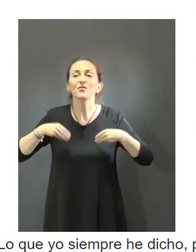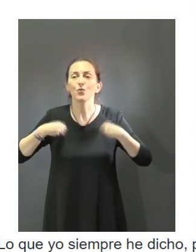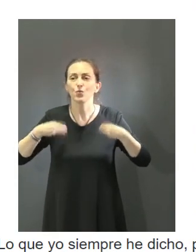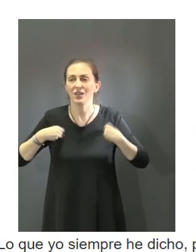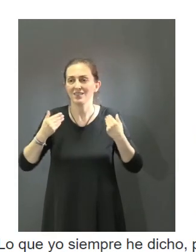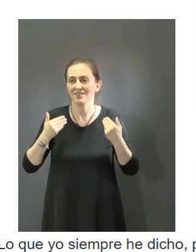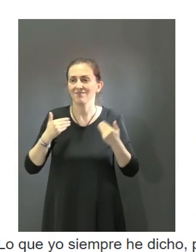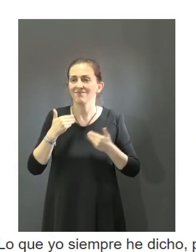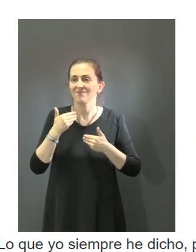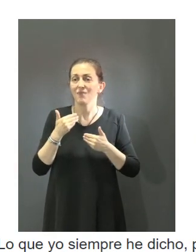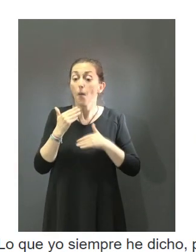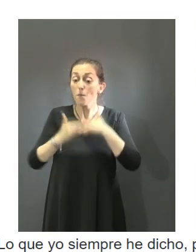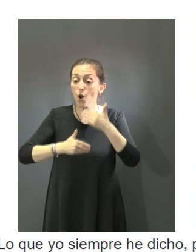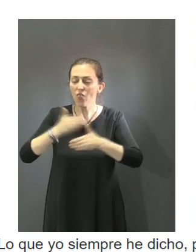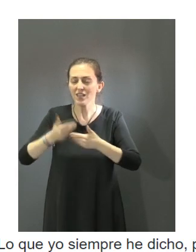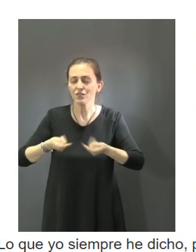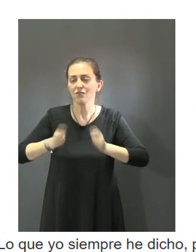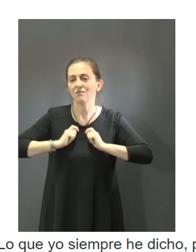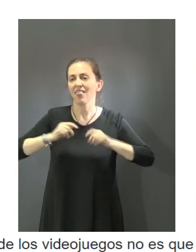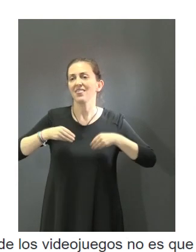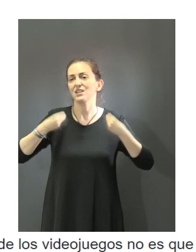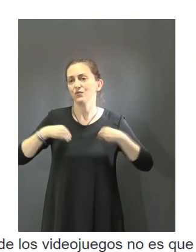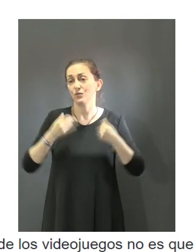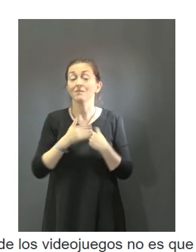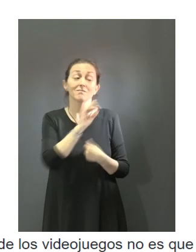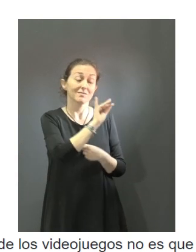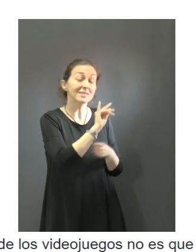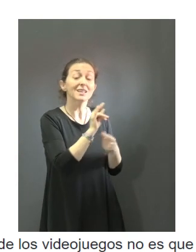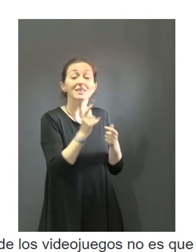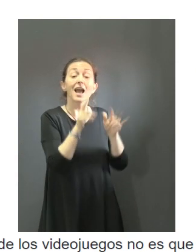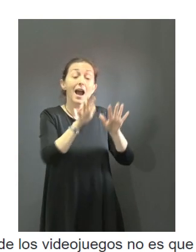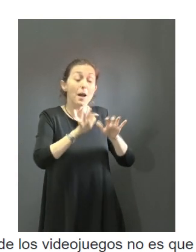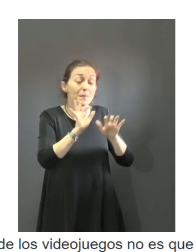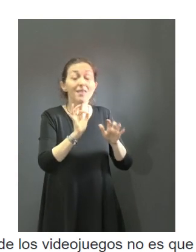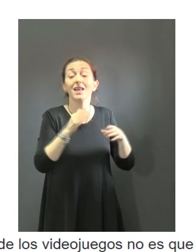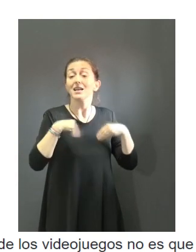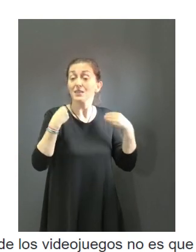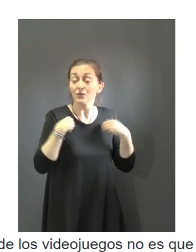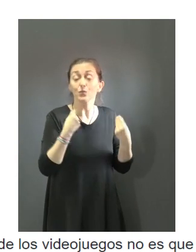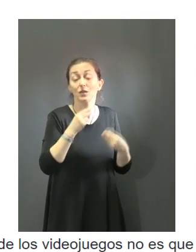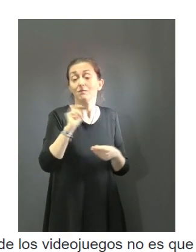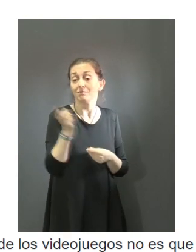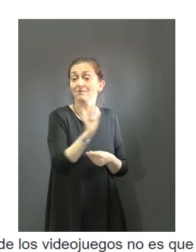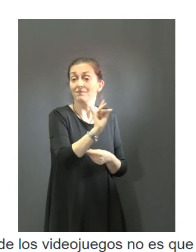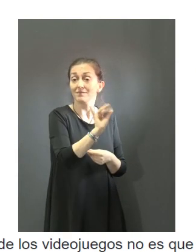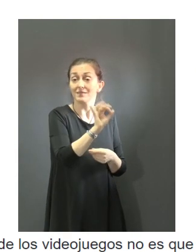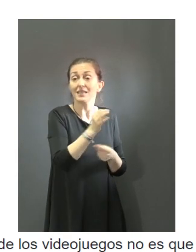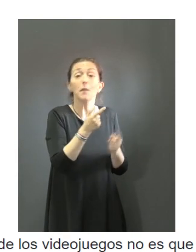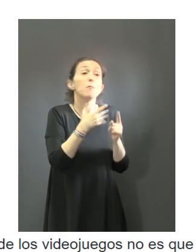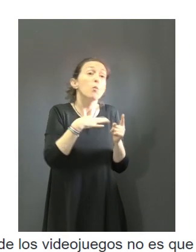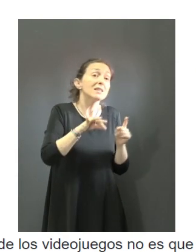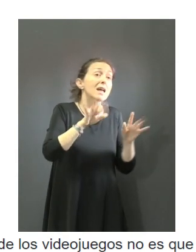Efectivamente, te lo pases bien, si es un videojuego para pasártelo bien, o que aprendas, si es un instrumento para el